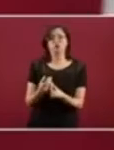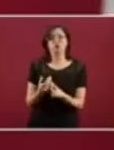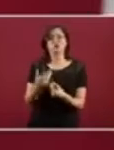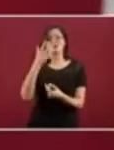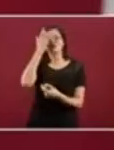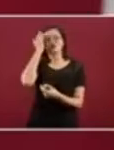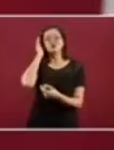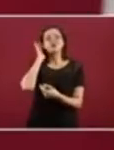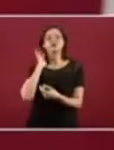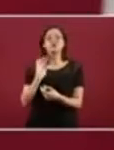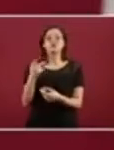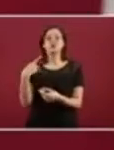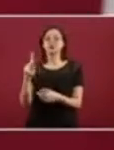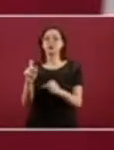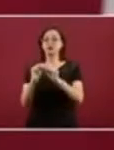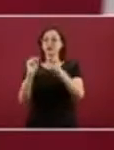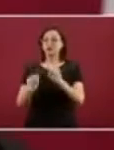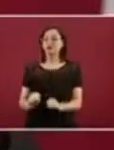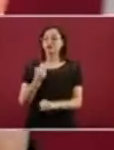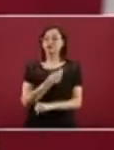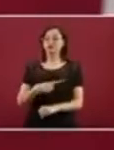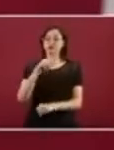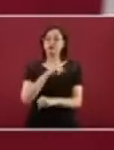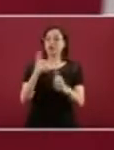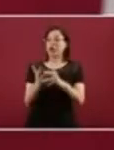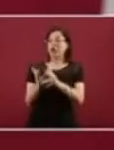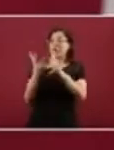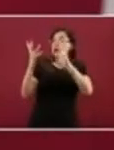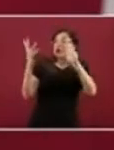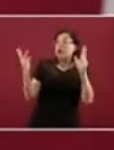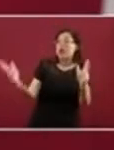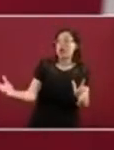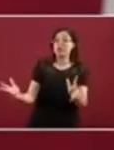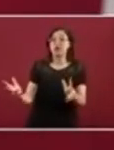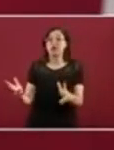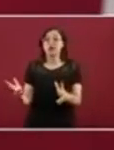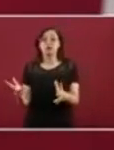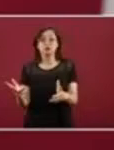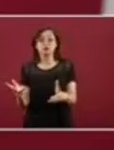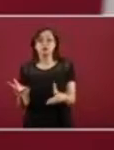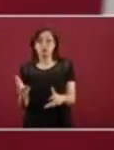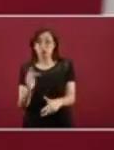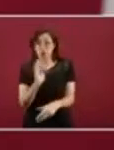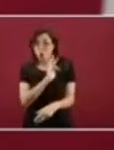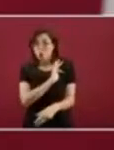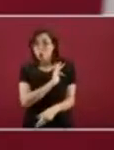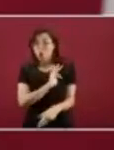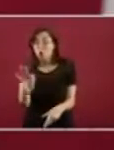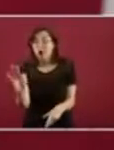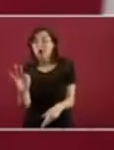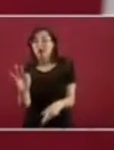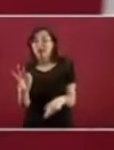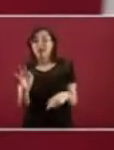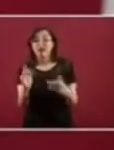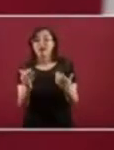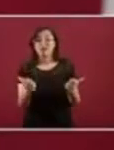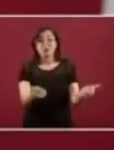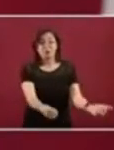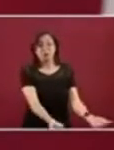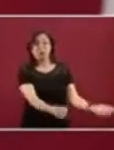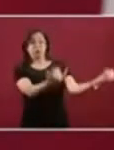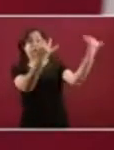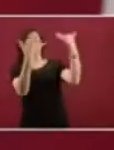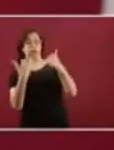grupos vulnerables, vamos a decir, literalmente apoyo sin retorno. Que eso ayer se blindó, dijo, eso